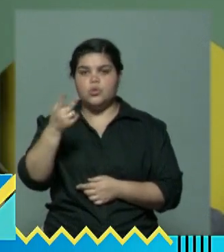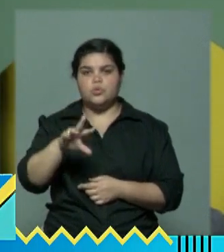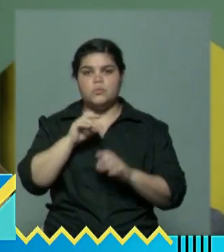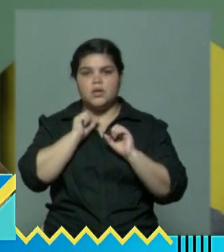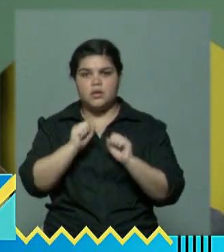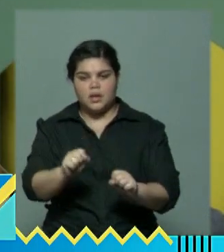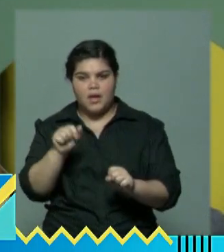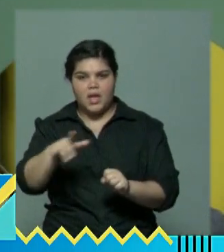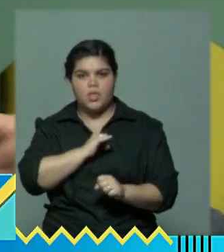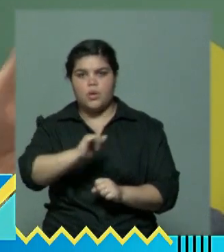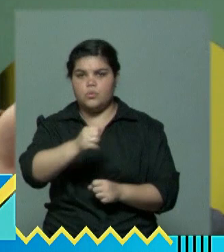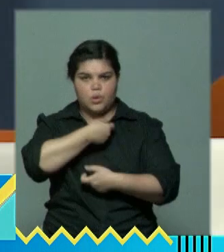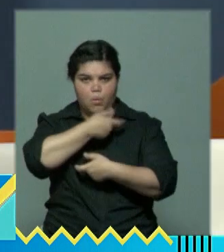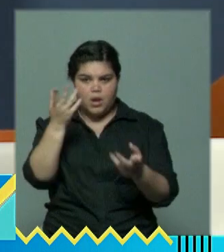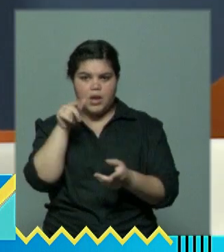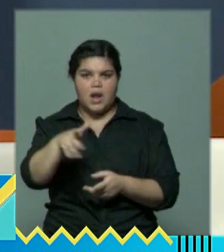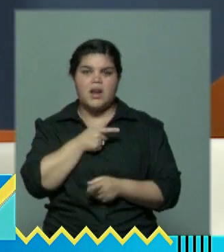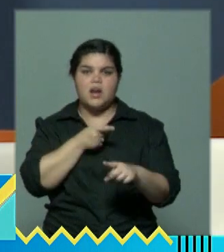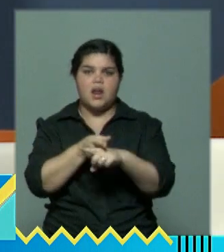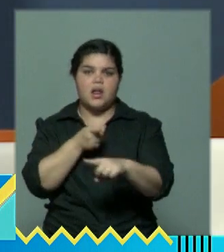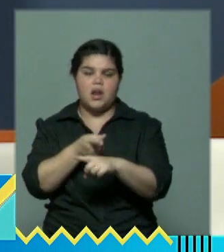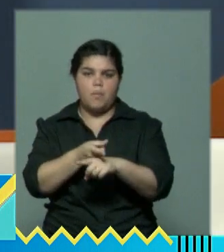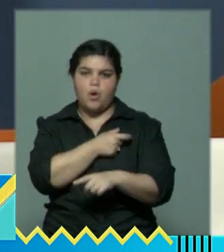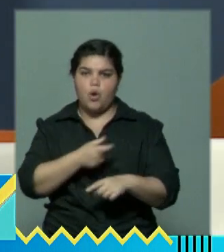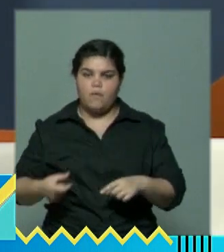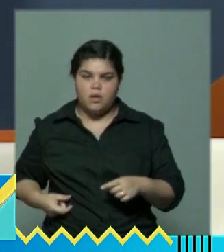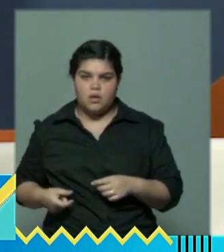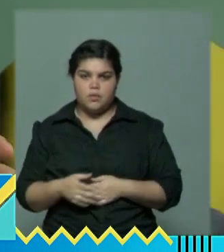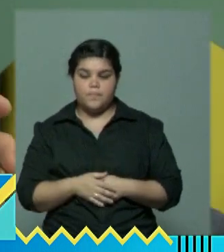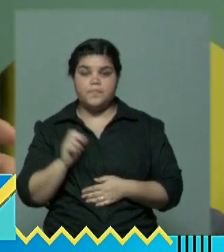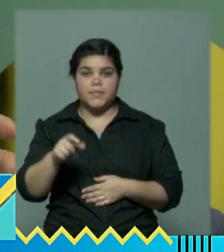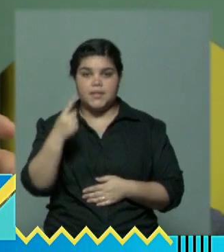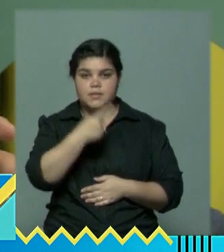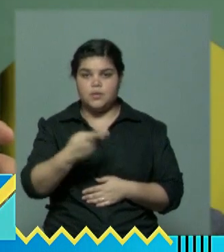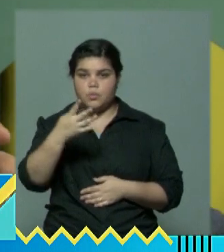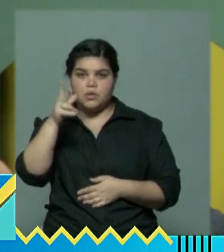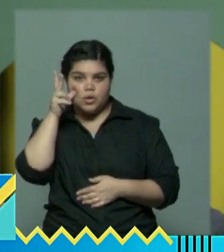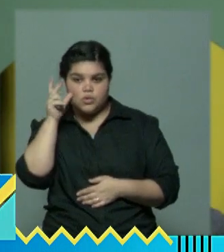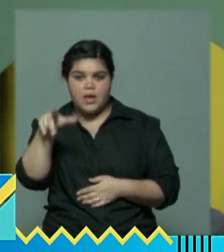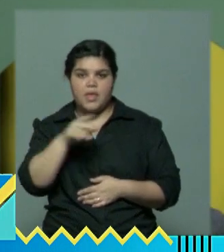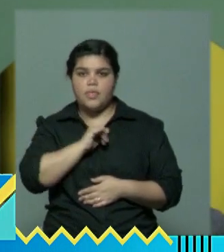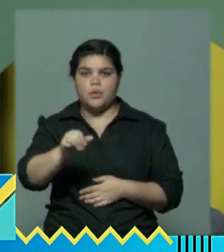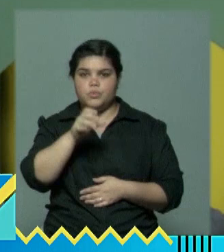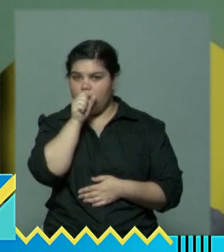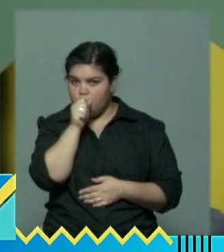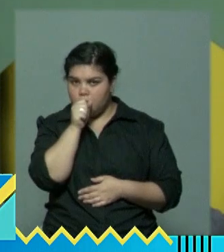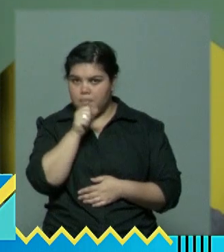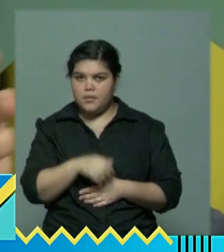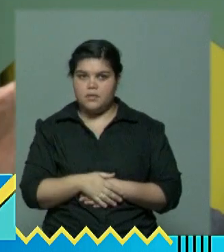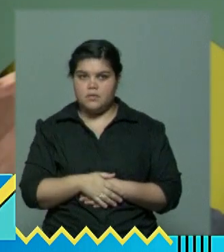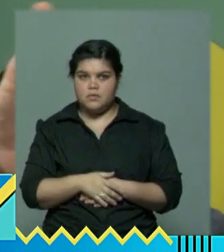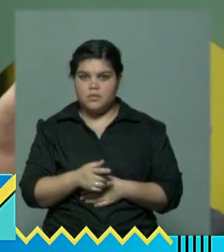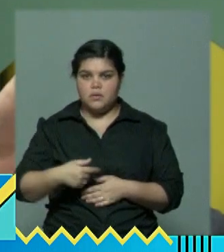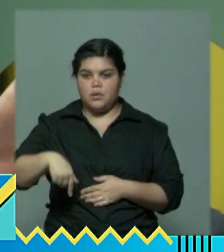ingreso o reclamo que uno le quiera hacer al gobierno, pero en el 148 tenemos las denuncias anónimas, de lo cual nos nutrimos